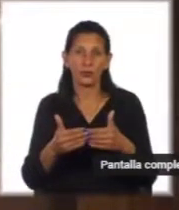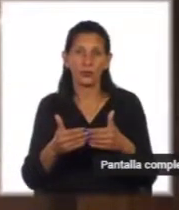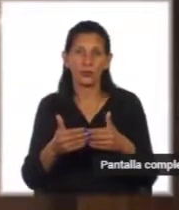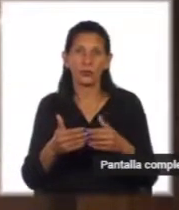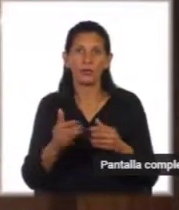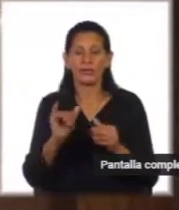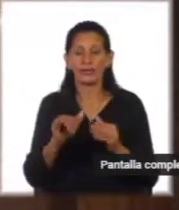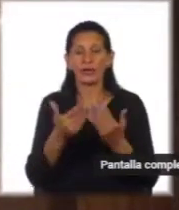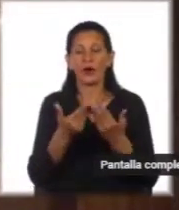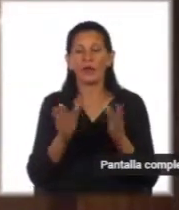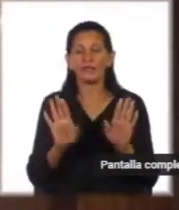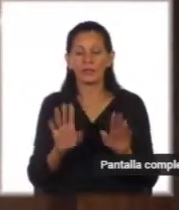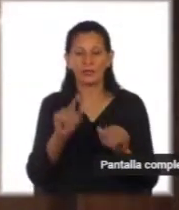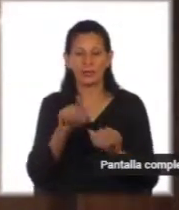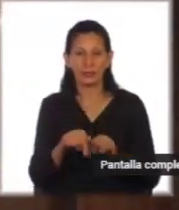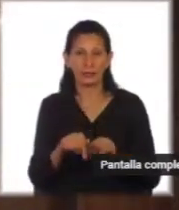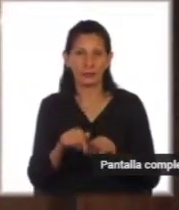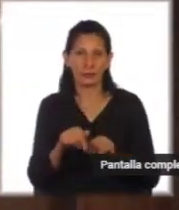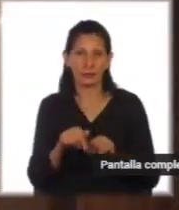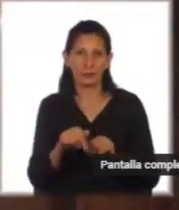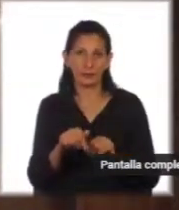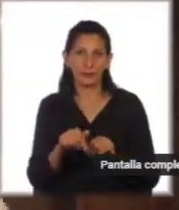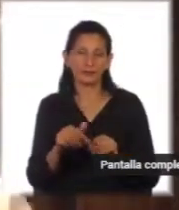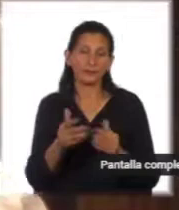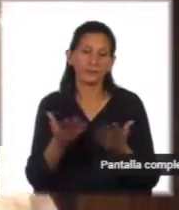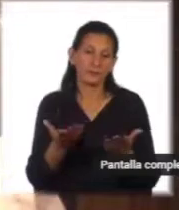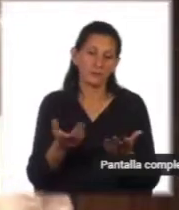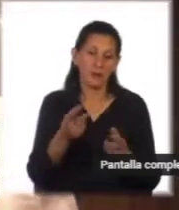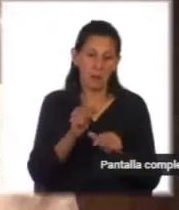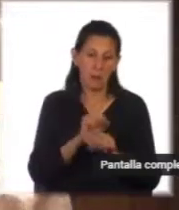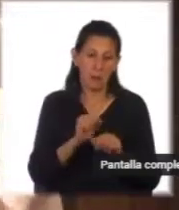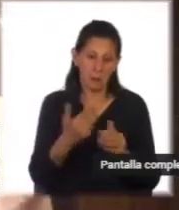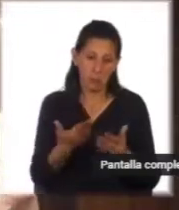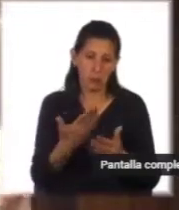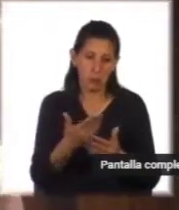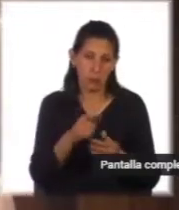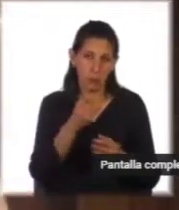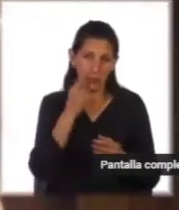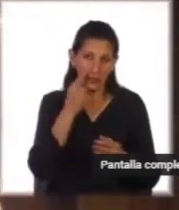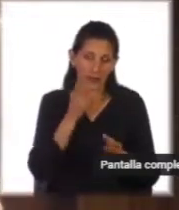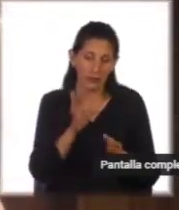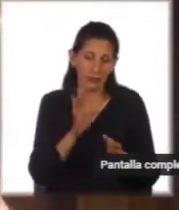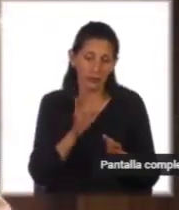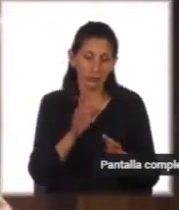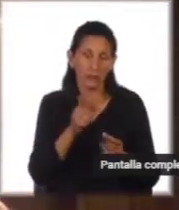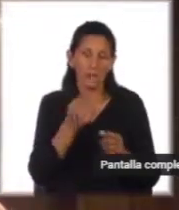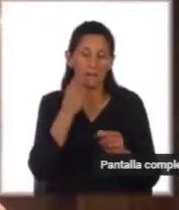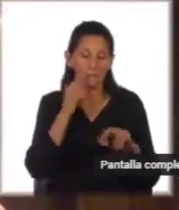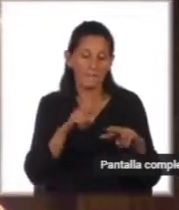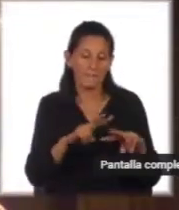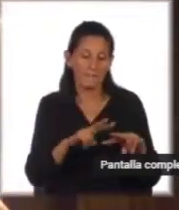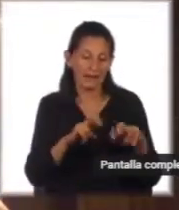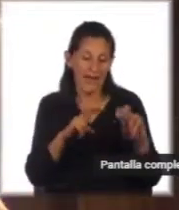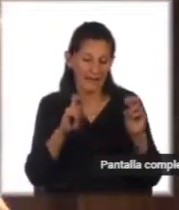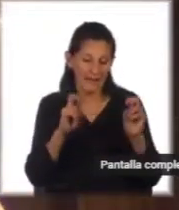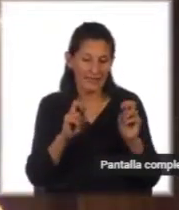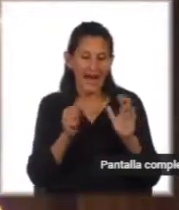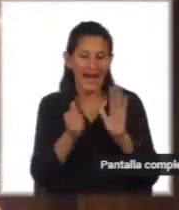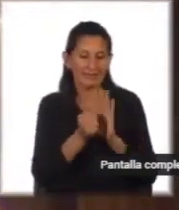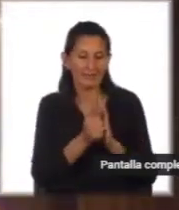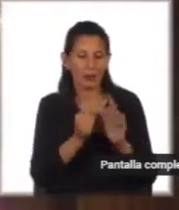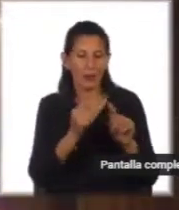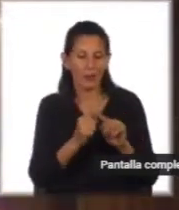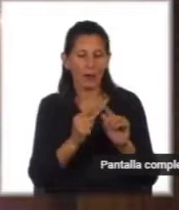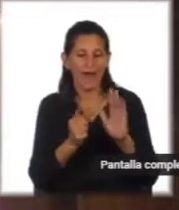y comenzó esta sesión. Capaz que tuvieron esa capacidad para analizarlo artículo por